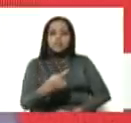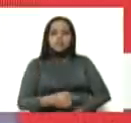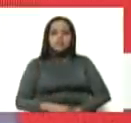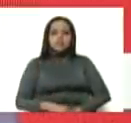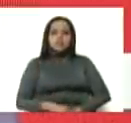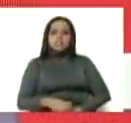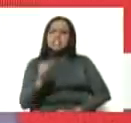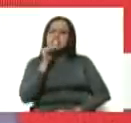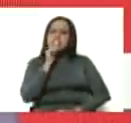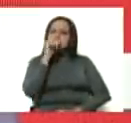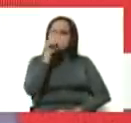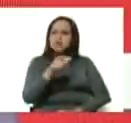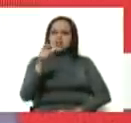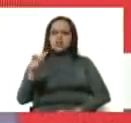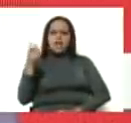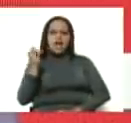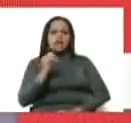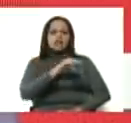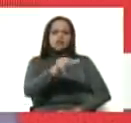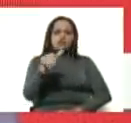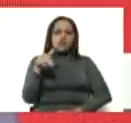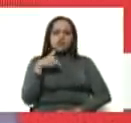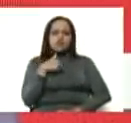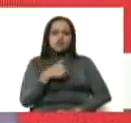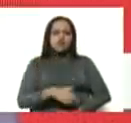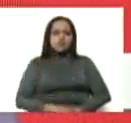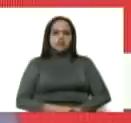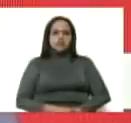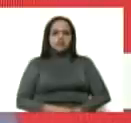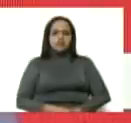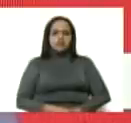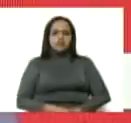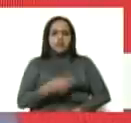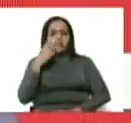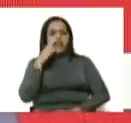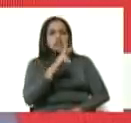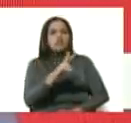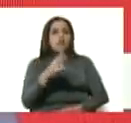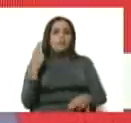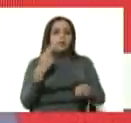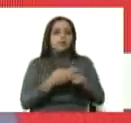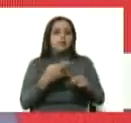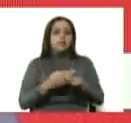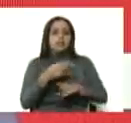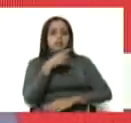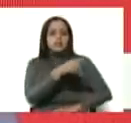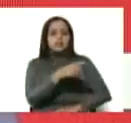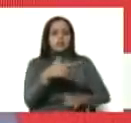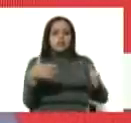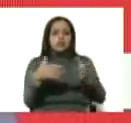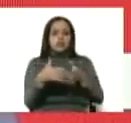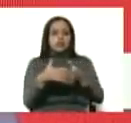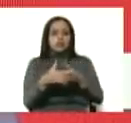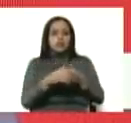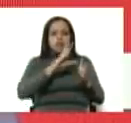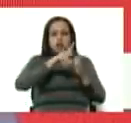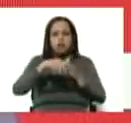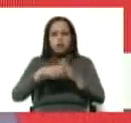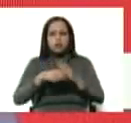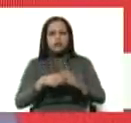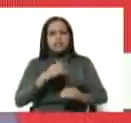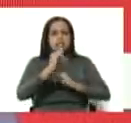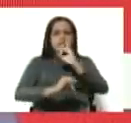quiénes estamos nosotros en presencia, la peligrosidad de esta organización criminal